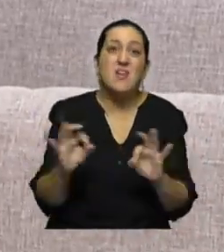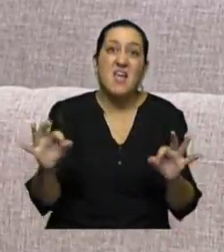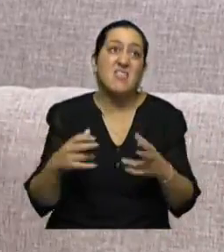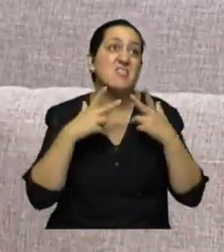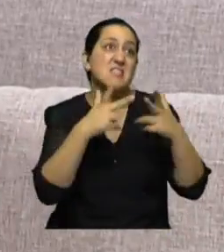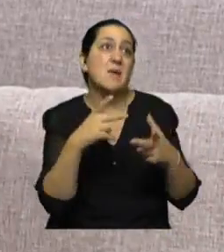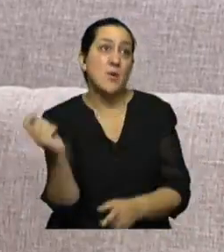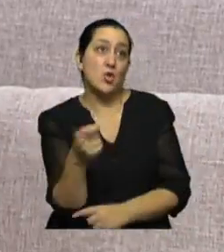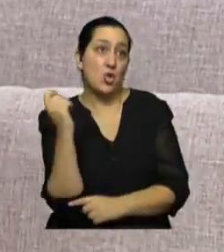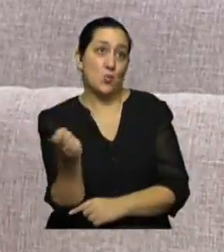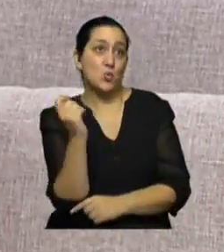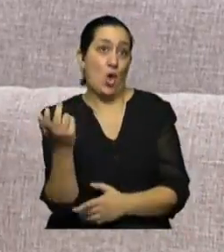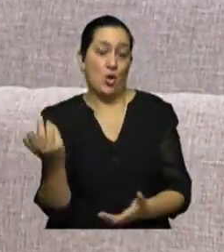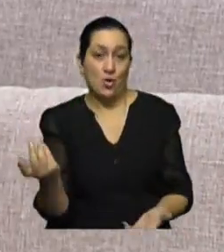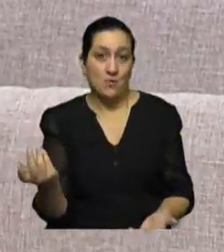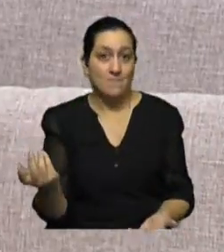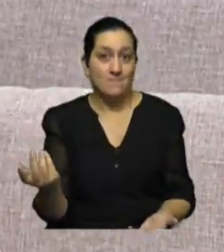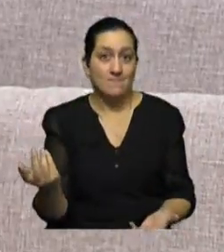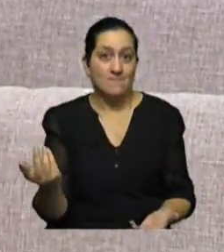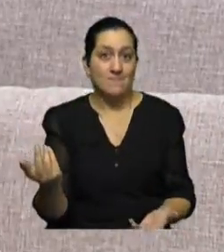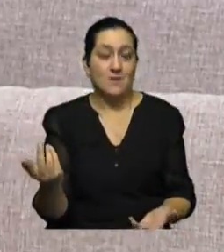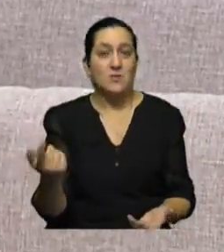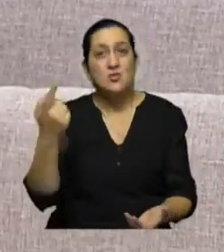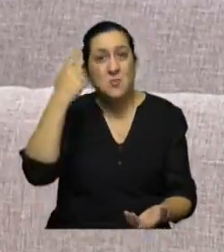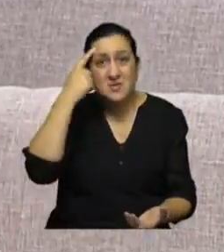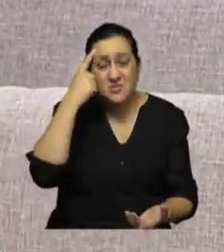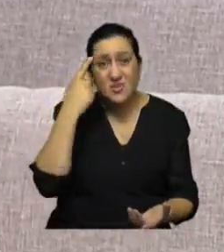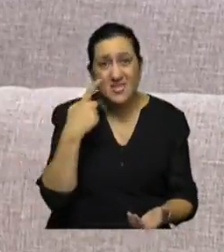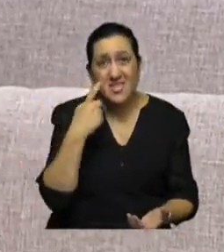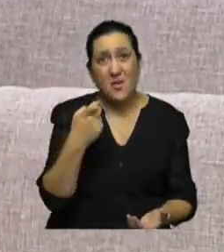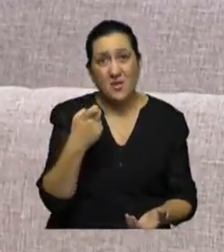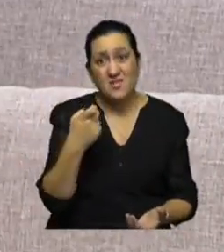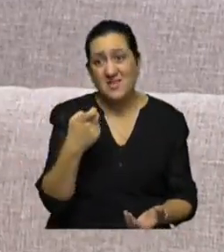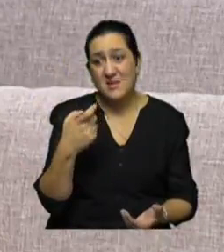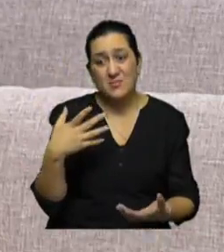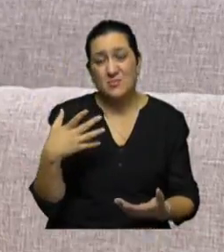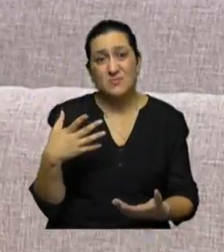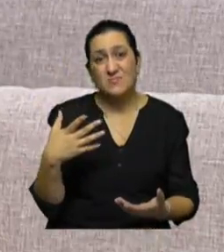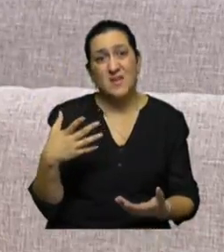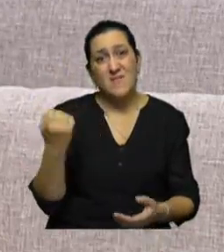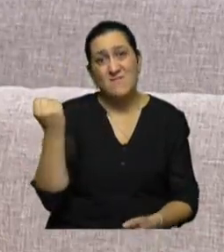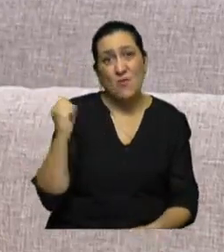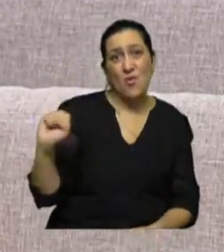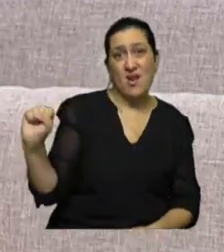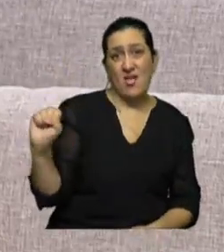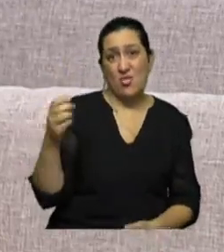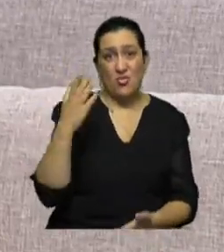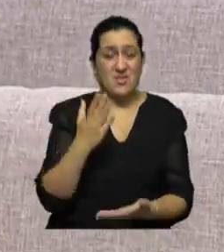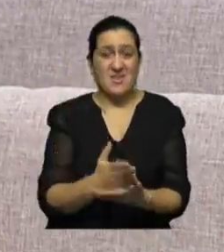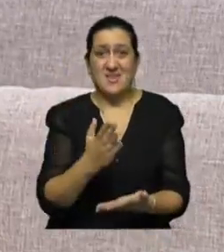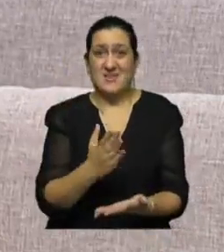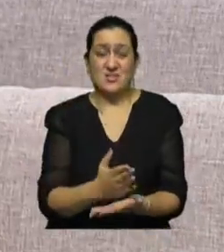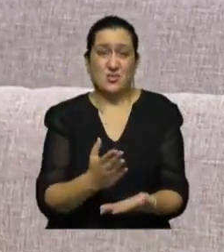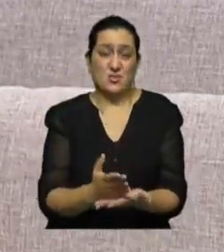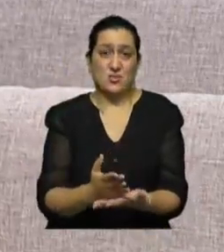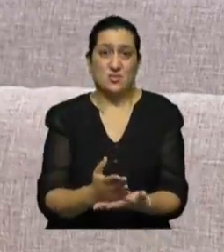prostitución. Entonces, siento que estamos vulnerando cosas que son tan sagradas y tan delicadas